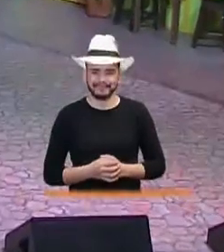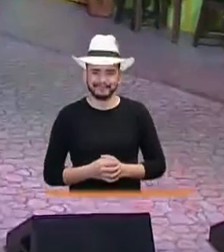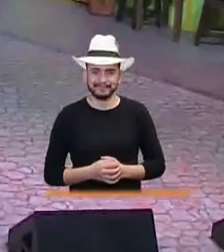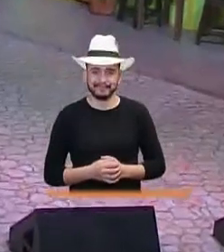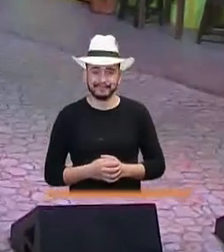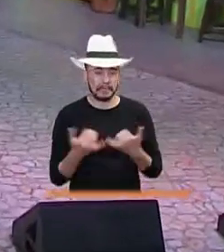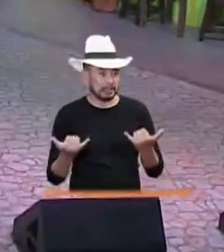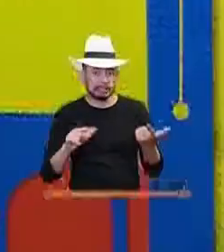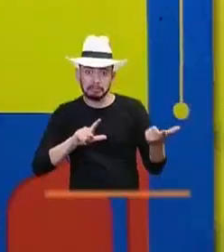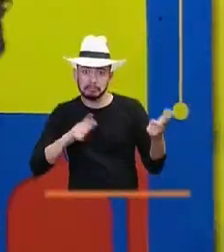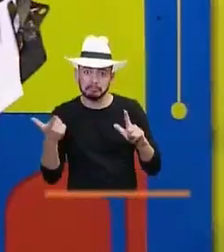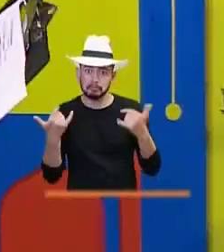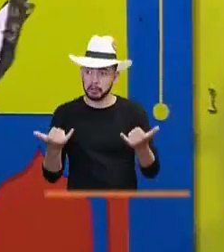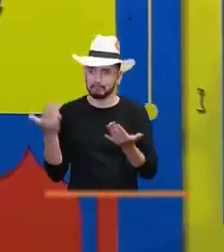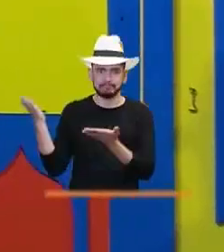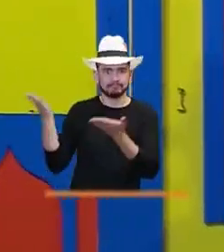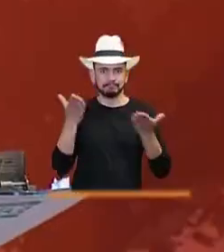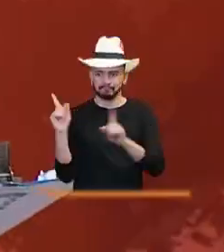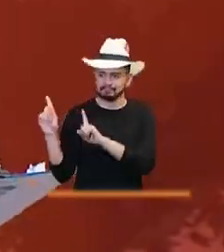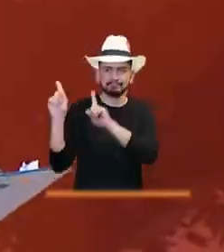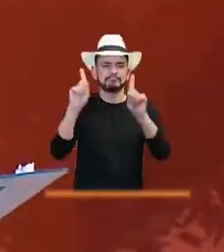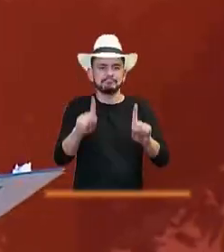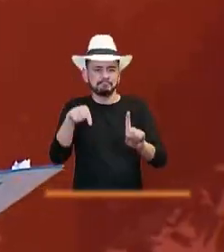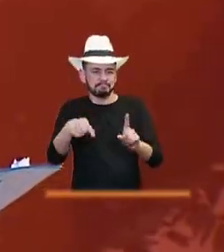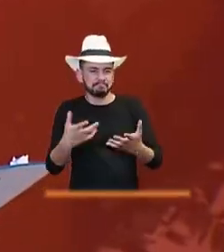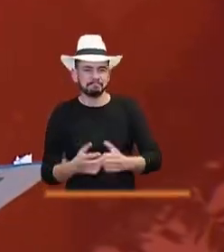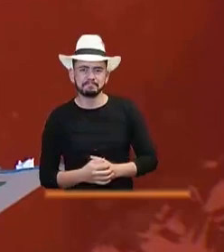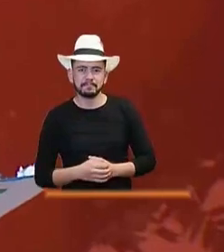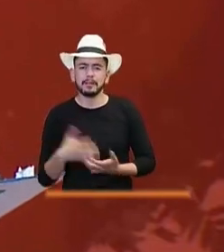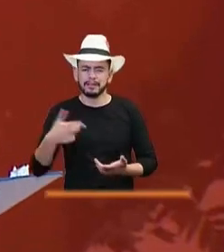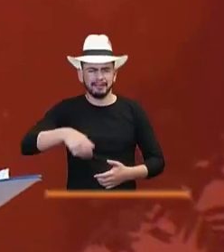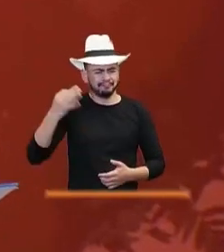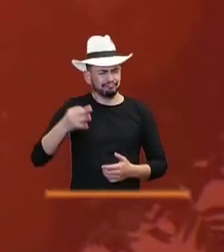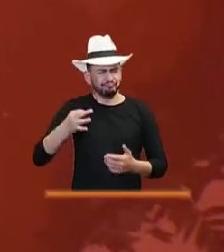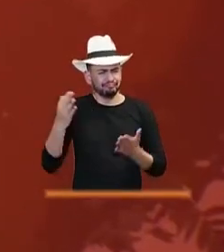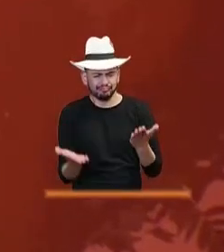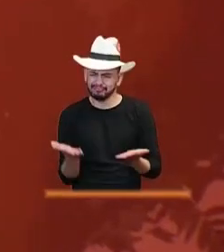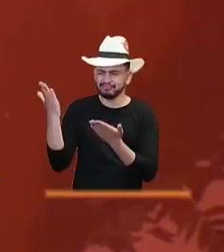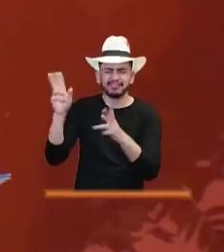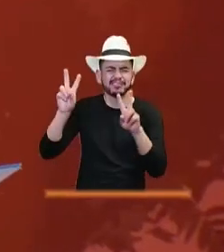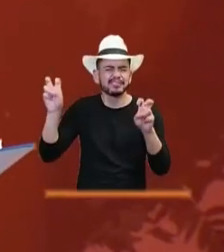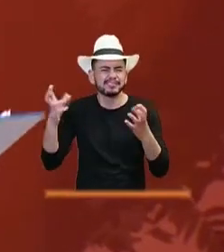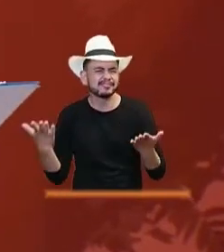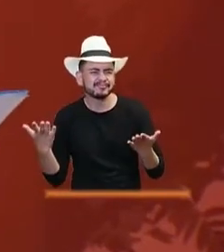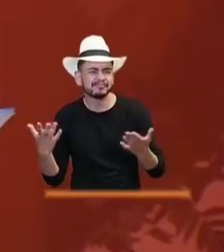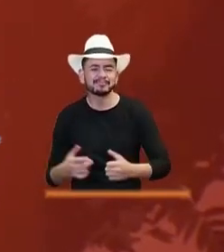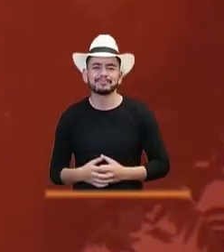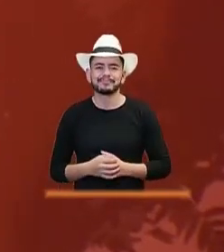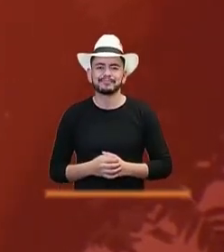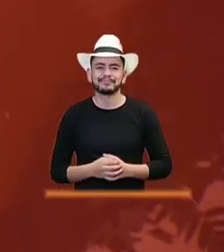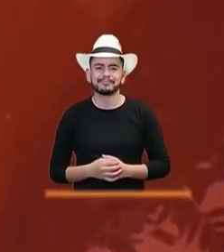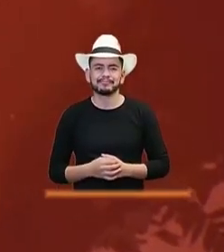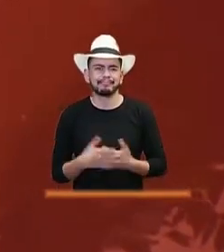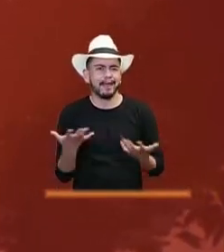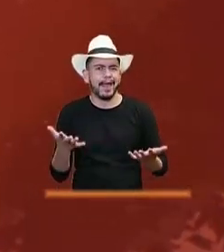para Pichingo y Guacuco. Pichingo Guacuco, el tema impuesto es por un fracaso. Por